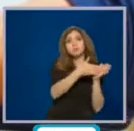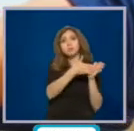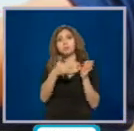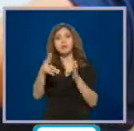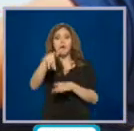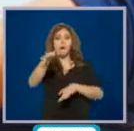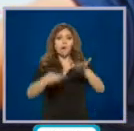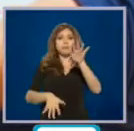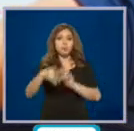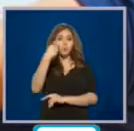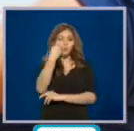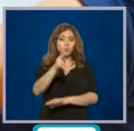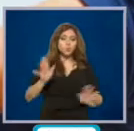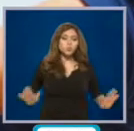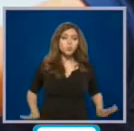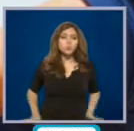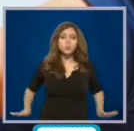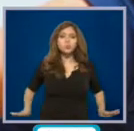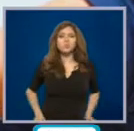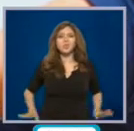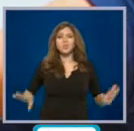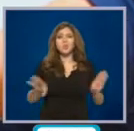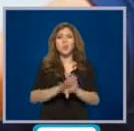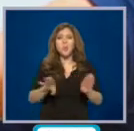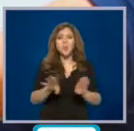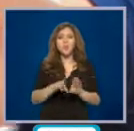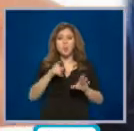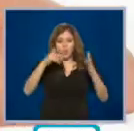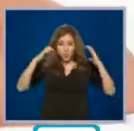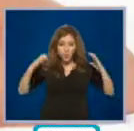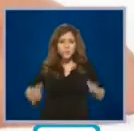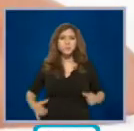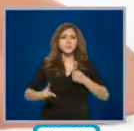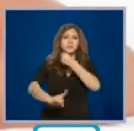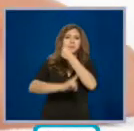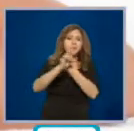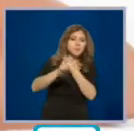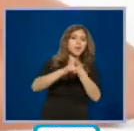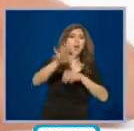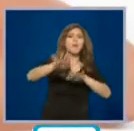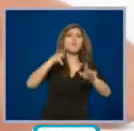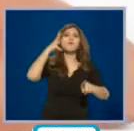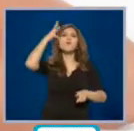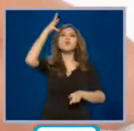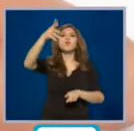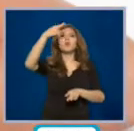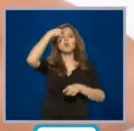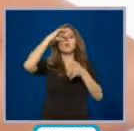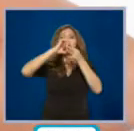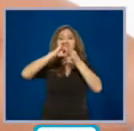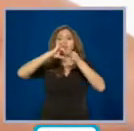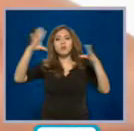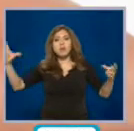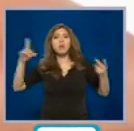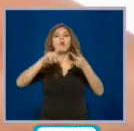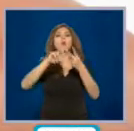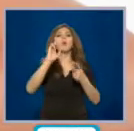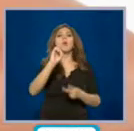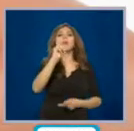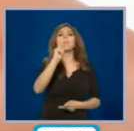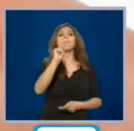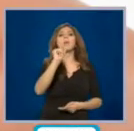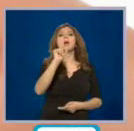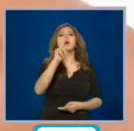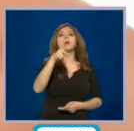presentar ciertas patologías neuronales horribles como el Alzheimer, el Parkinson, otras ¿Es cosas. en serio? Claro,